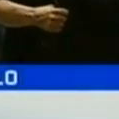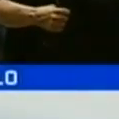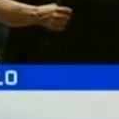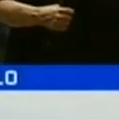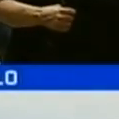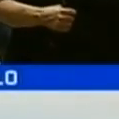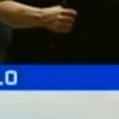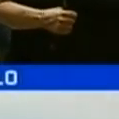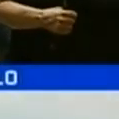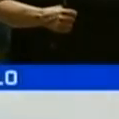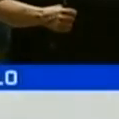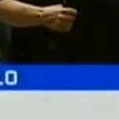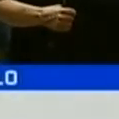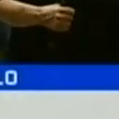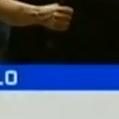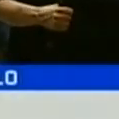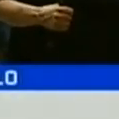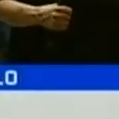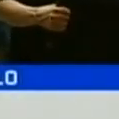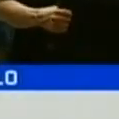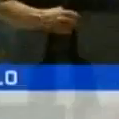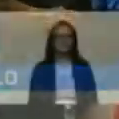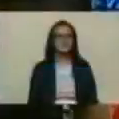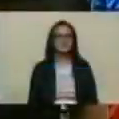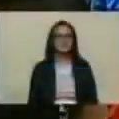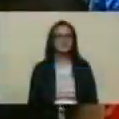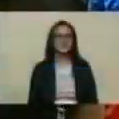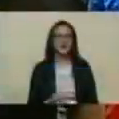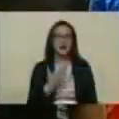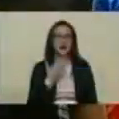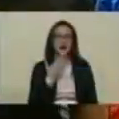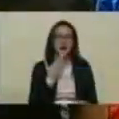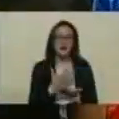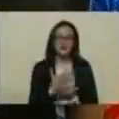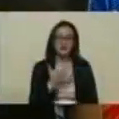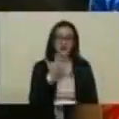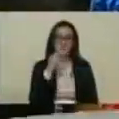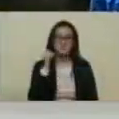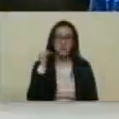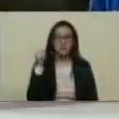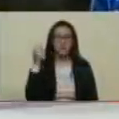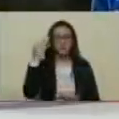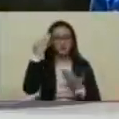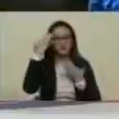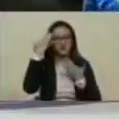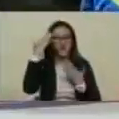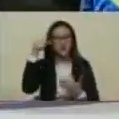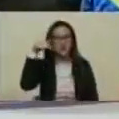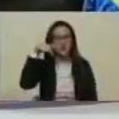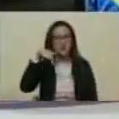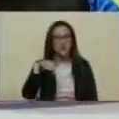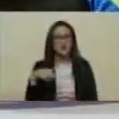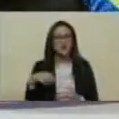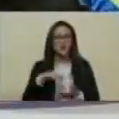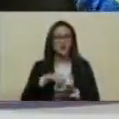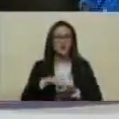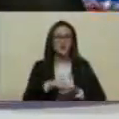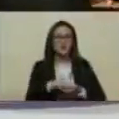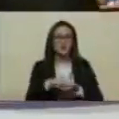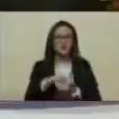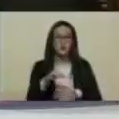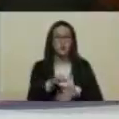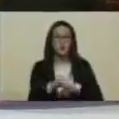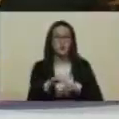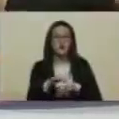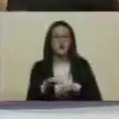Gracias, compañero presidente de la República Bolivariana de Venezuela. Un saludo desde acá, desde el estado Trujillo, desde el